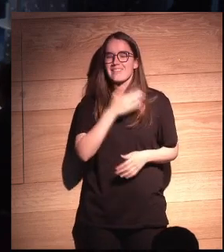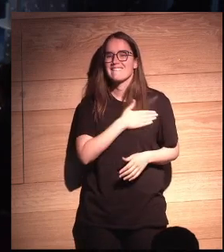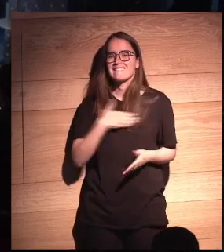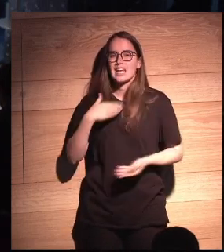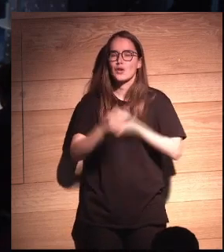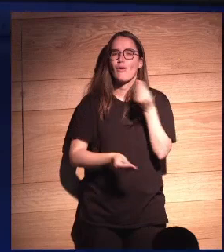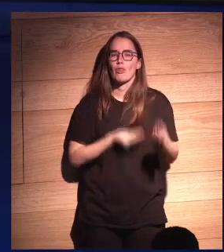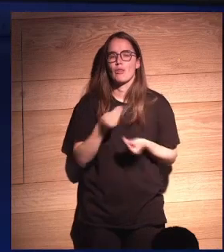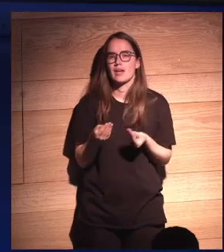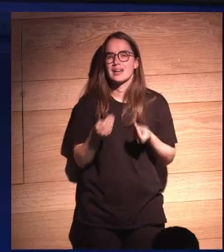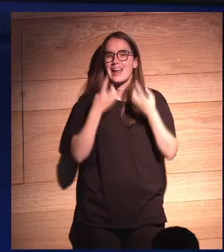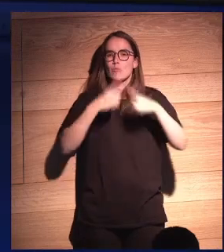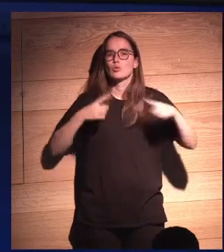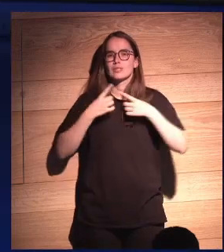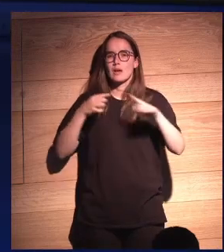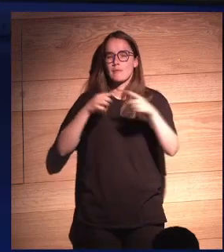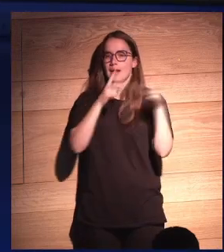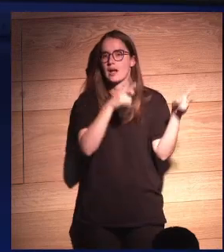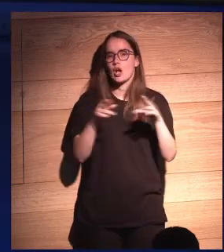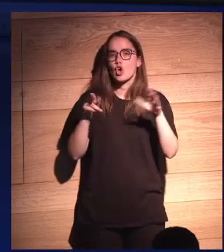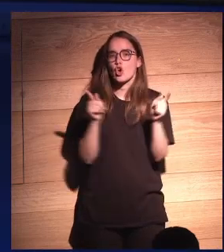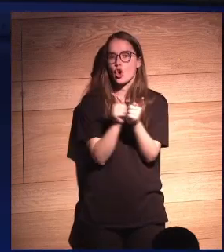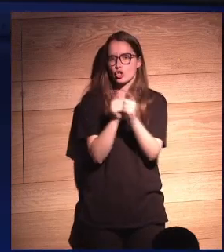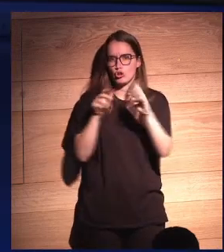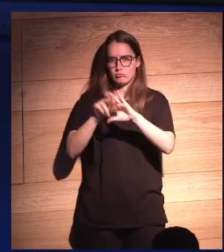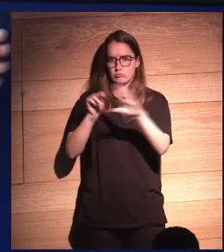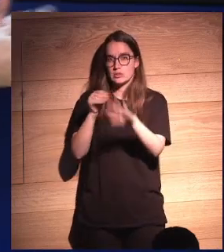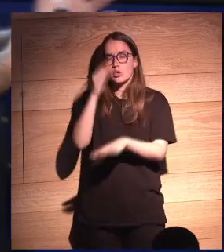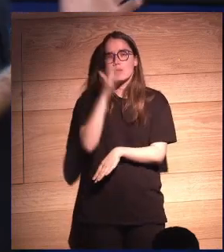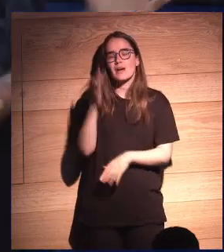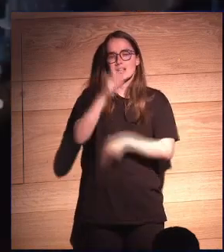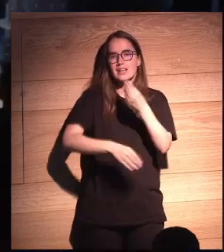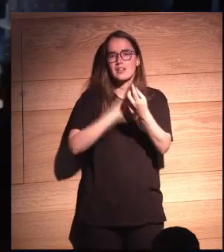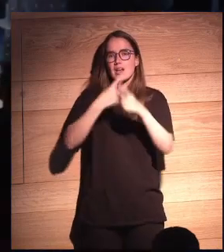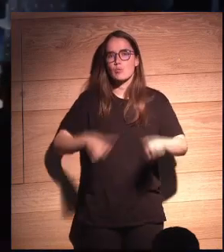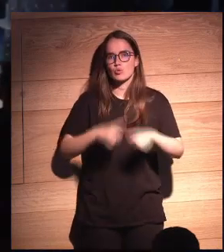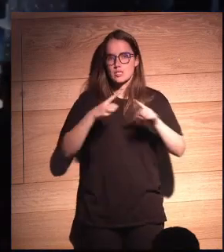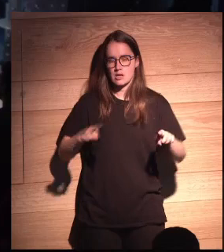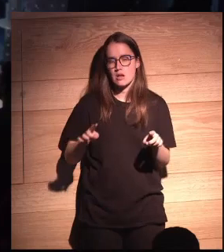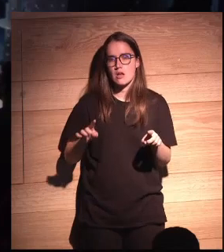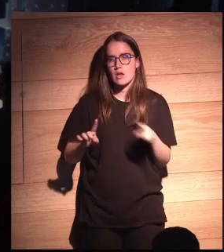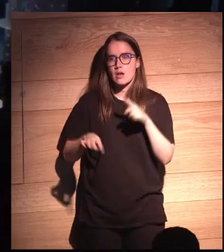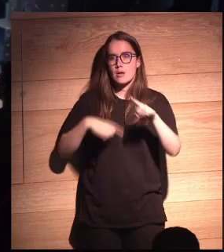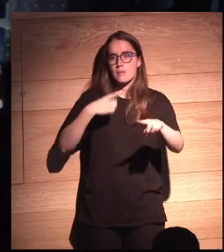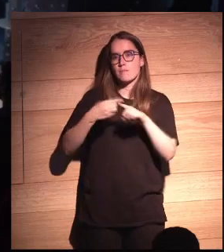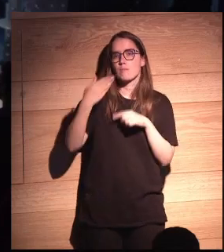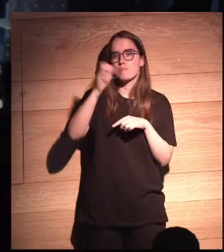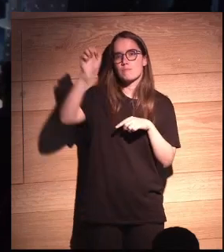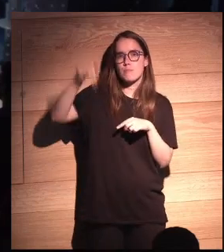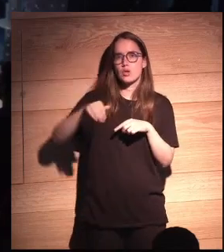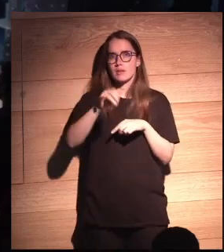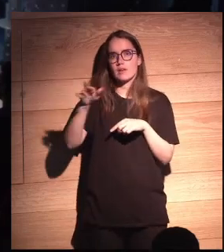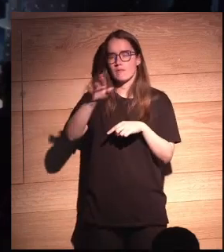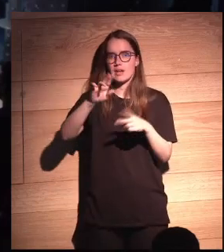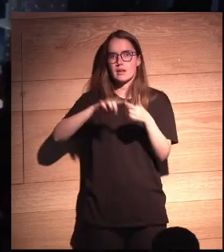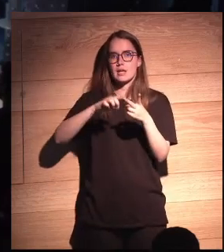quiero hacer la música para este cortometraje, y quiero que sea, imagínate que haces la música y que eres Bon Iver mezclado con